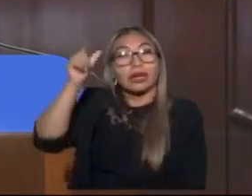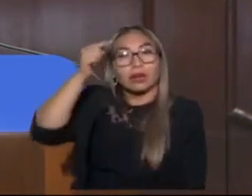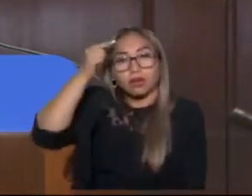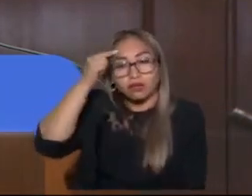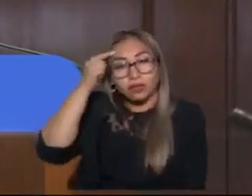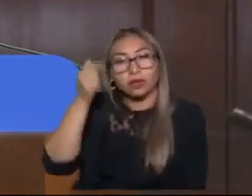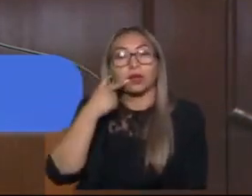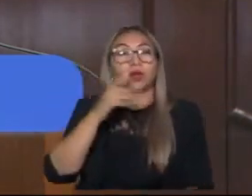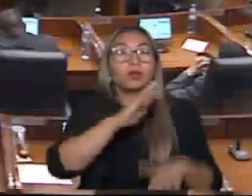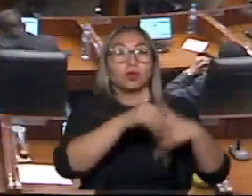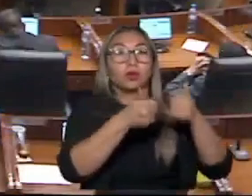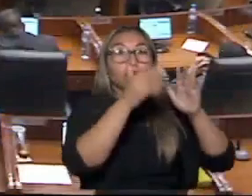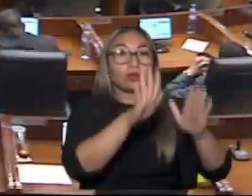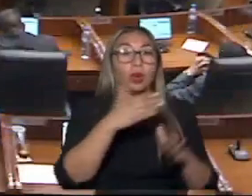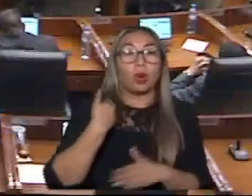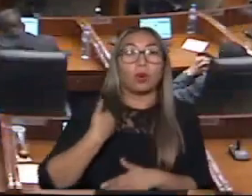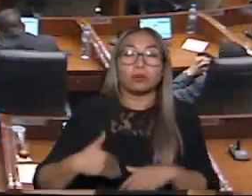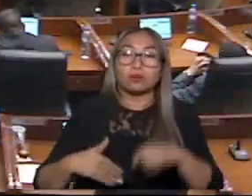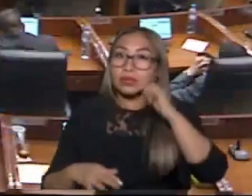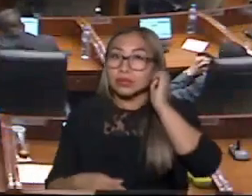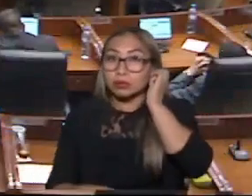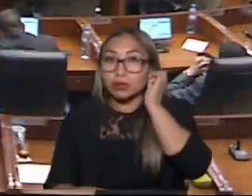Panameñas y panameños,